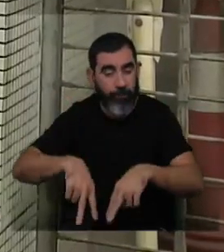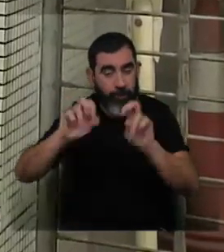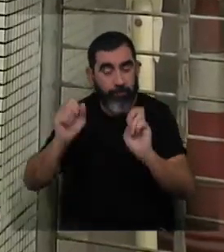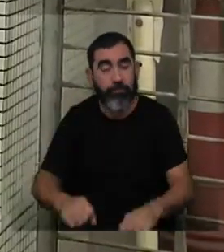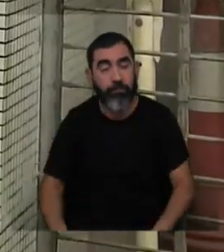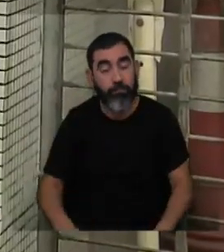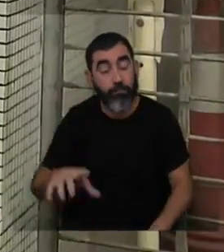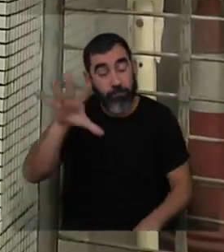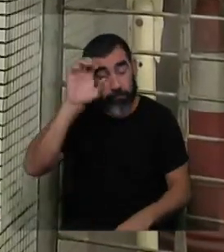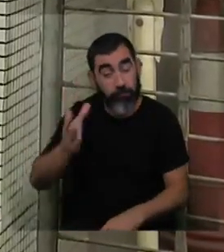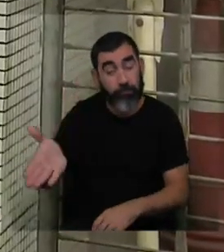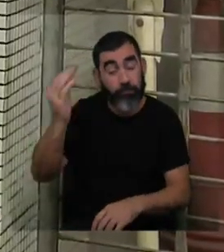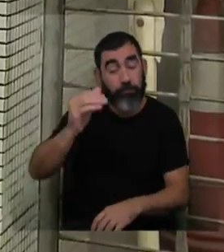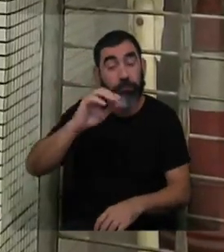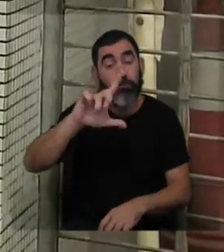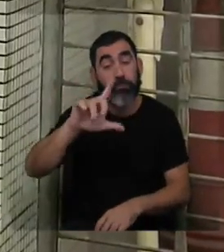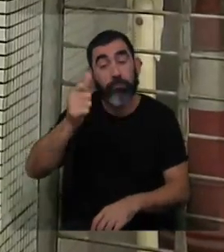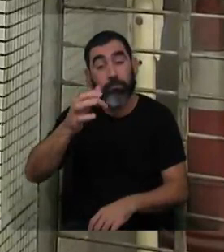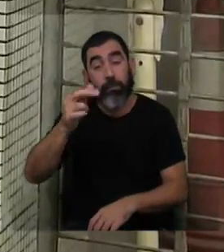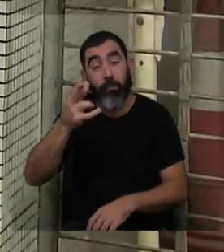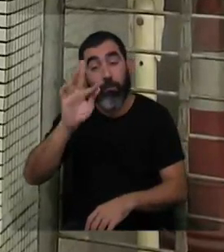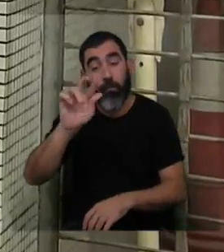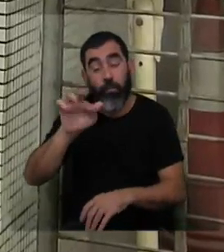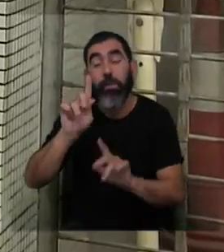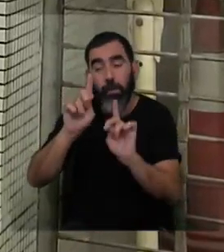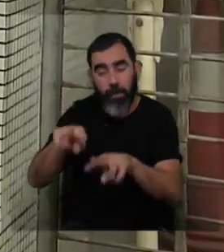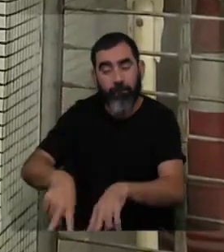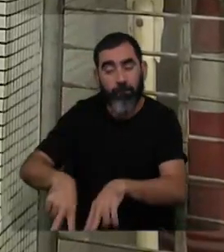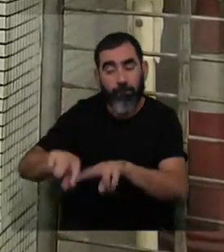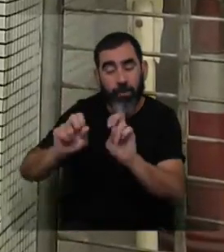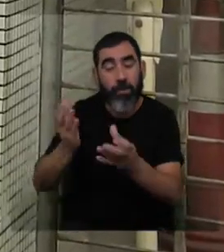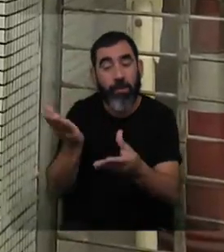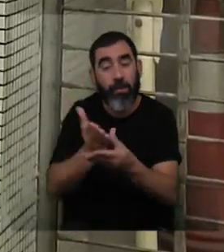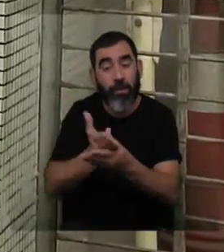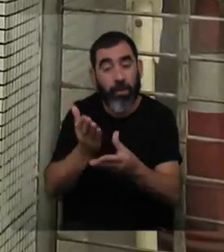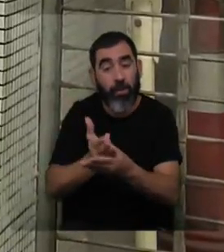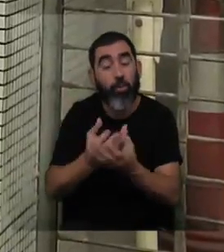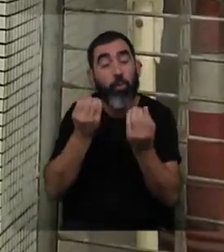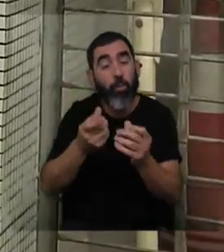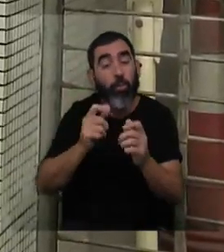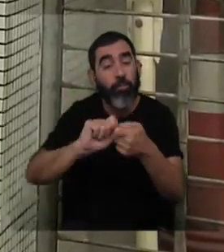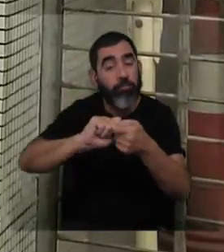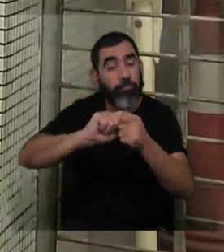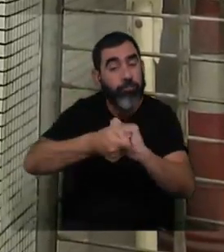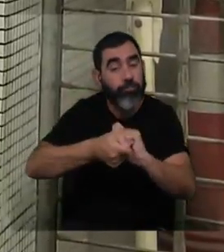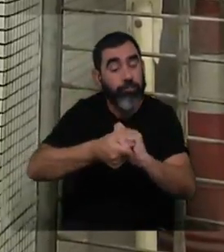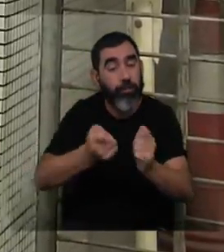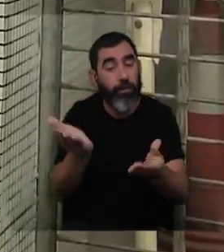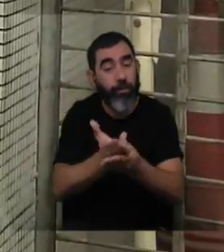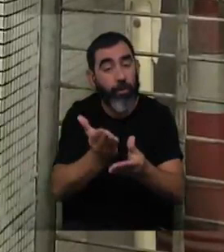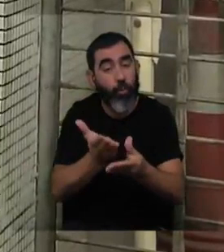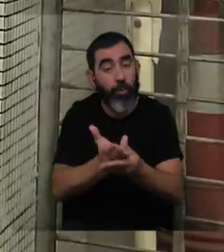que recordar además que Roberto Lafruf es investigado en otro expediente a nivel judicial por presuntamente haber